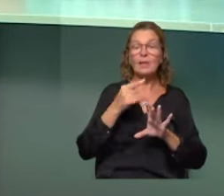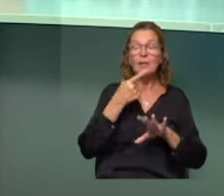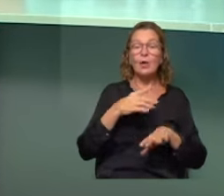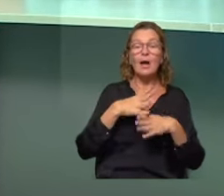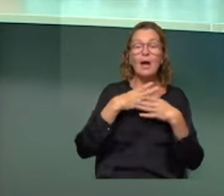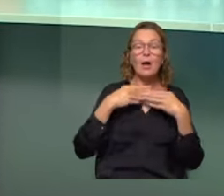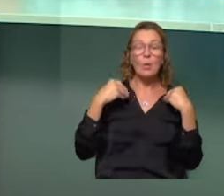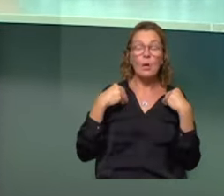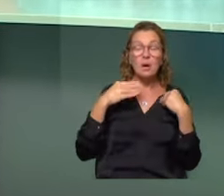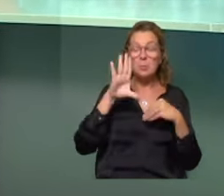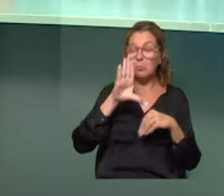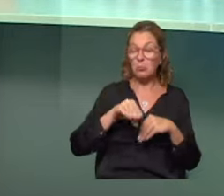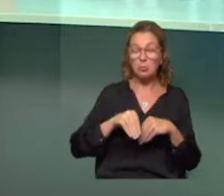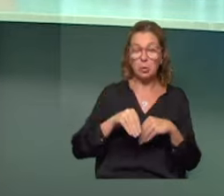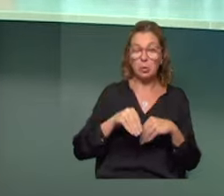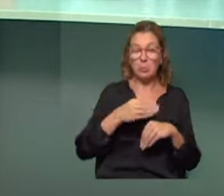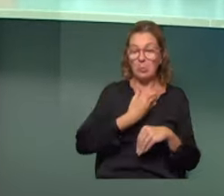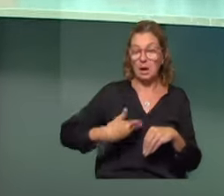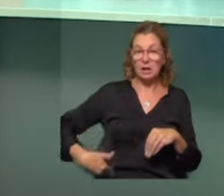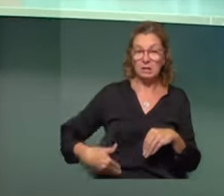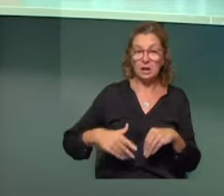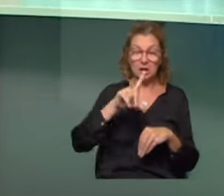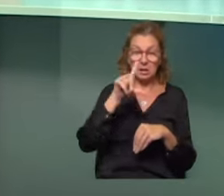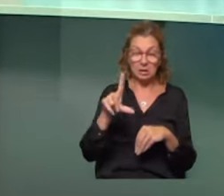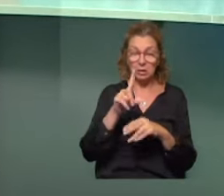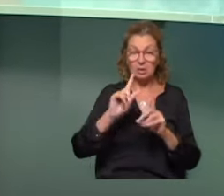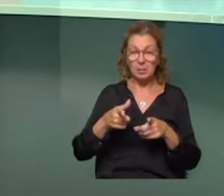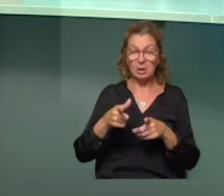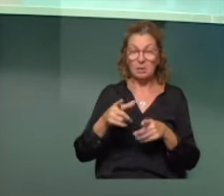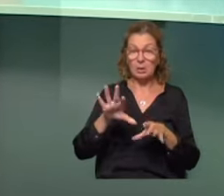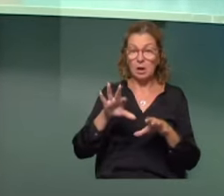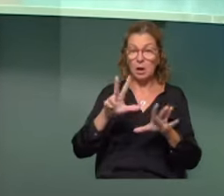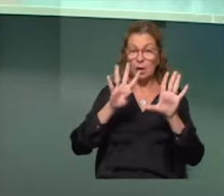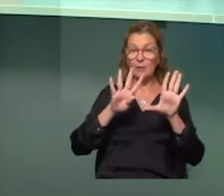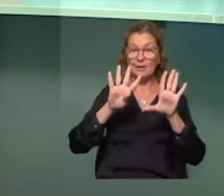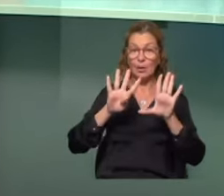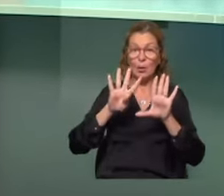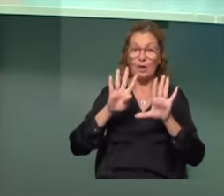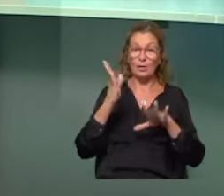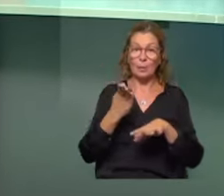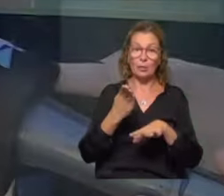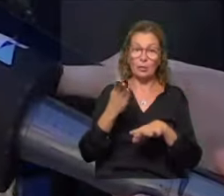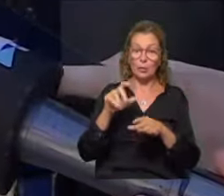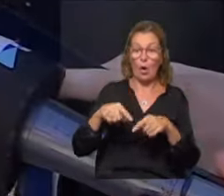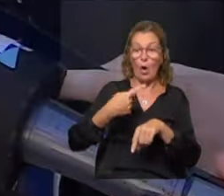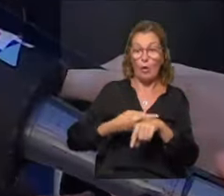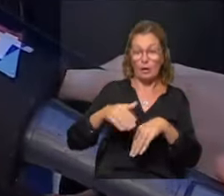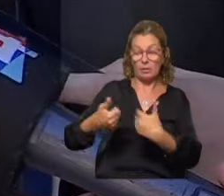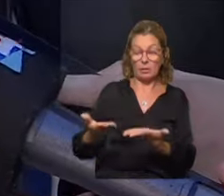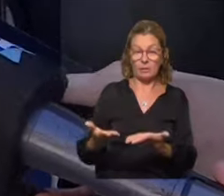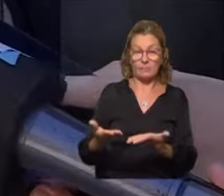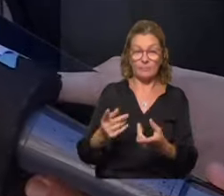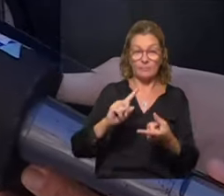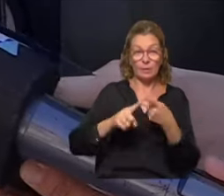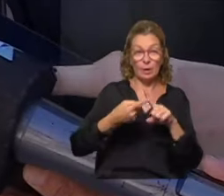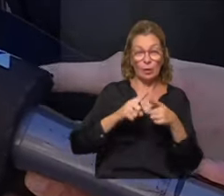están todos los cargos cubiertos y en secundaria se asignó el 94%. La